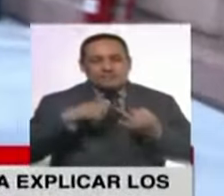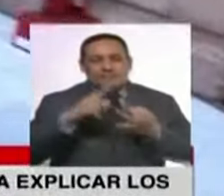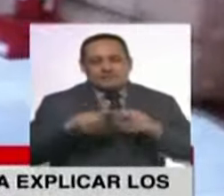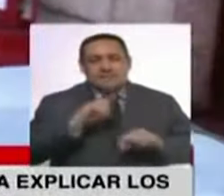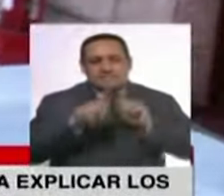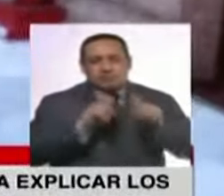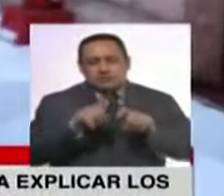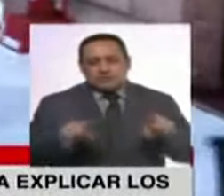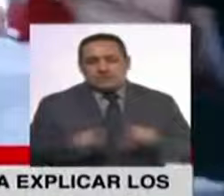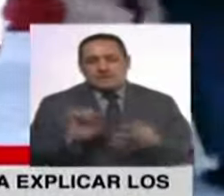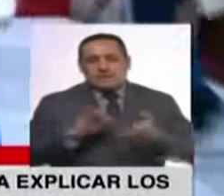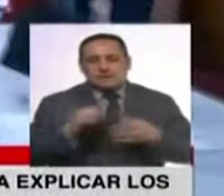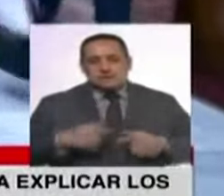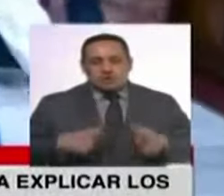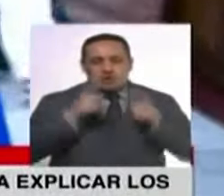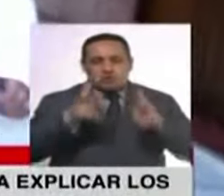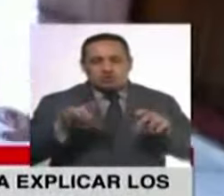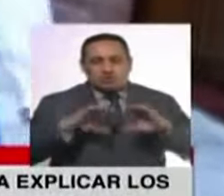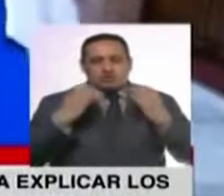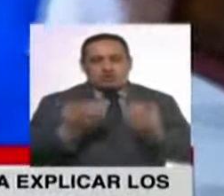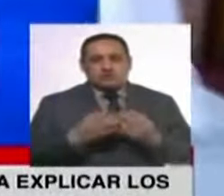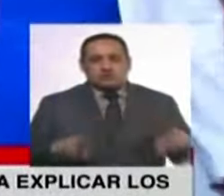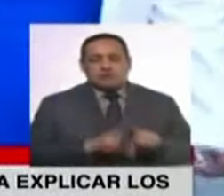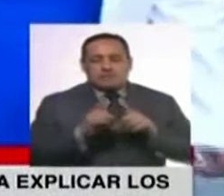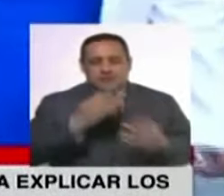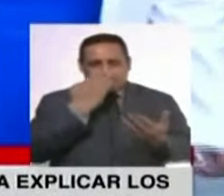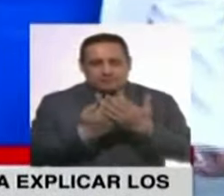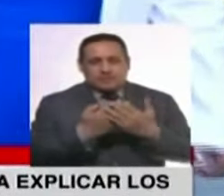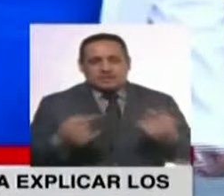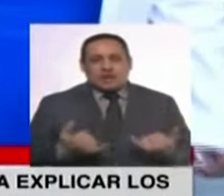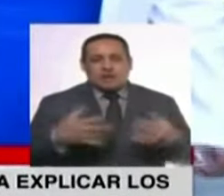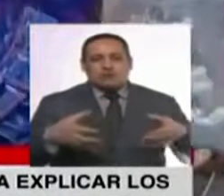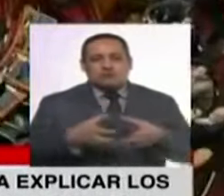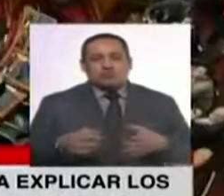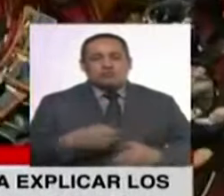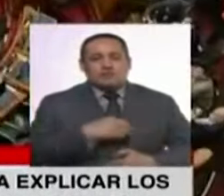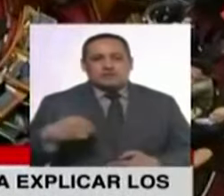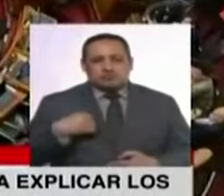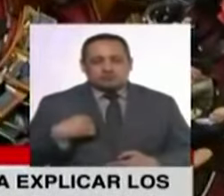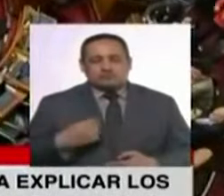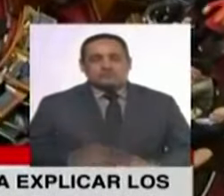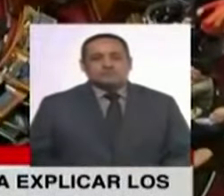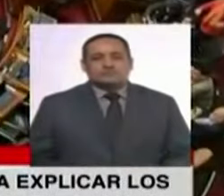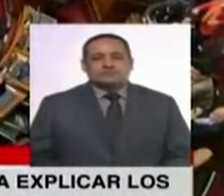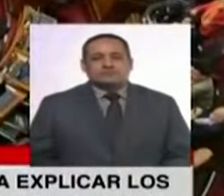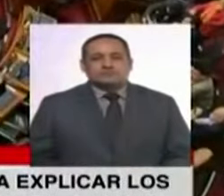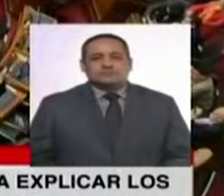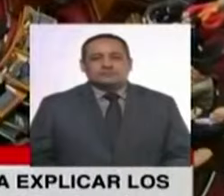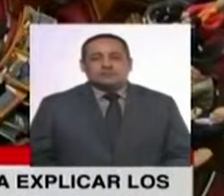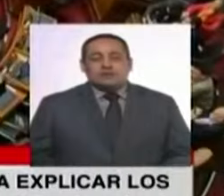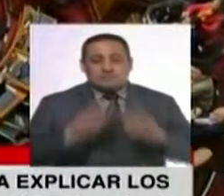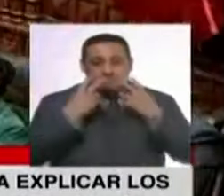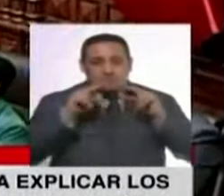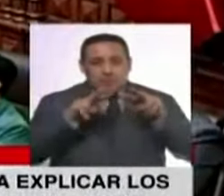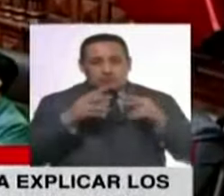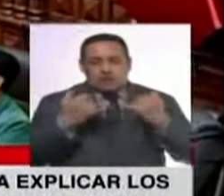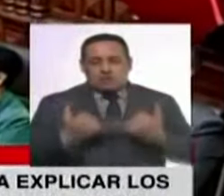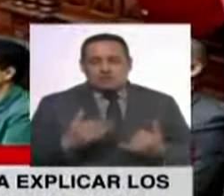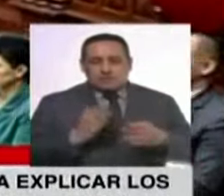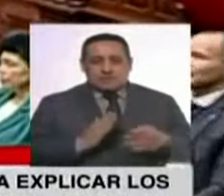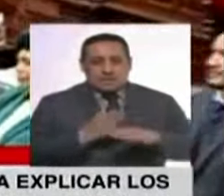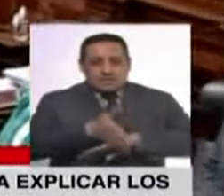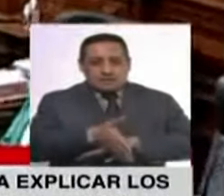entre sus prerrogativas El poder legislativo frente al poder ejecutivo observamos en imágenes